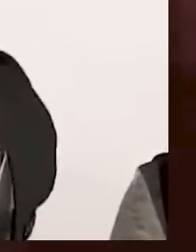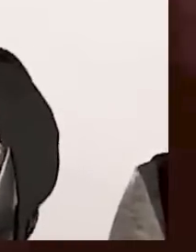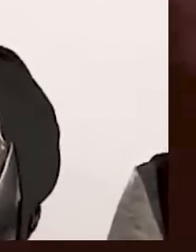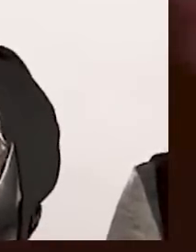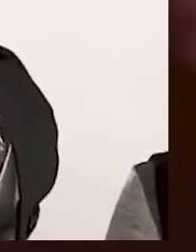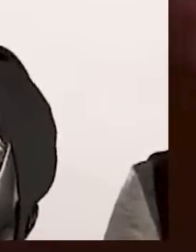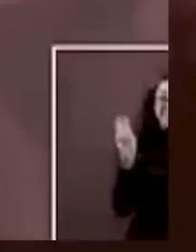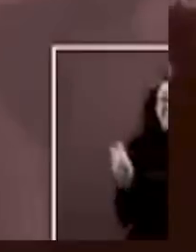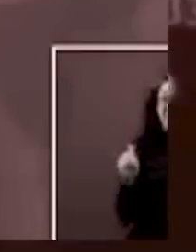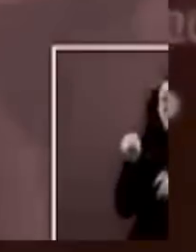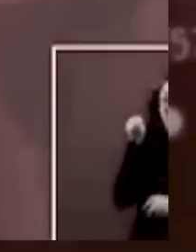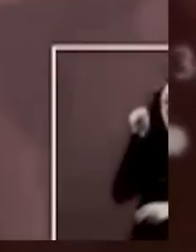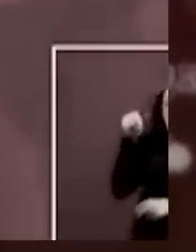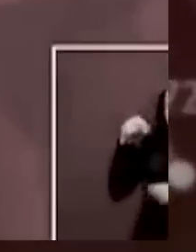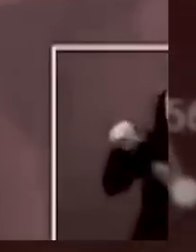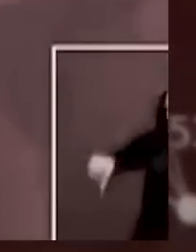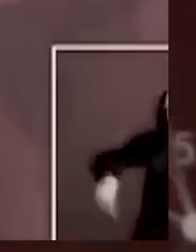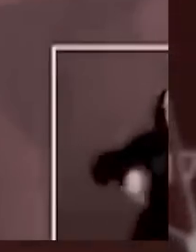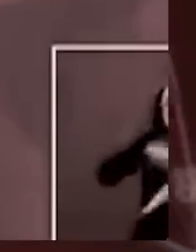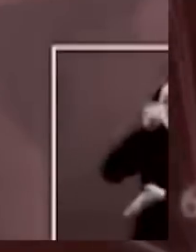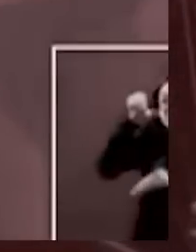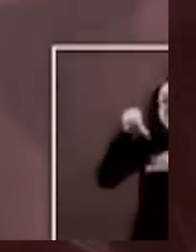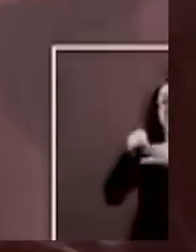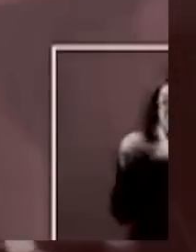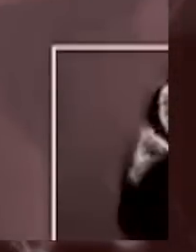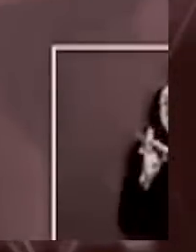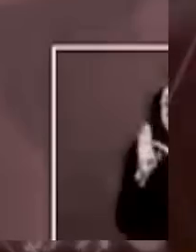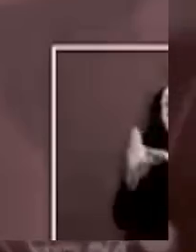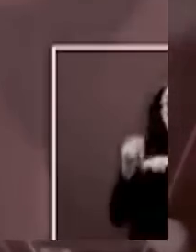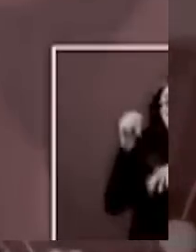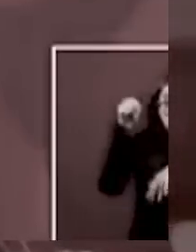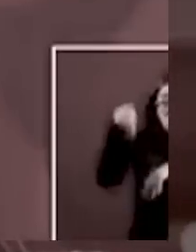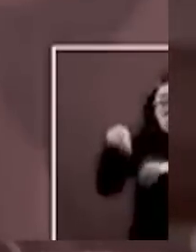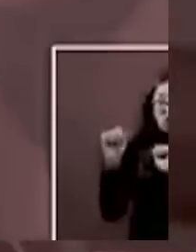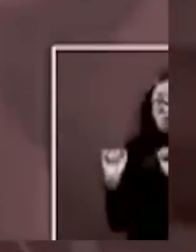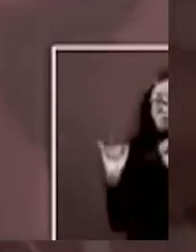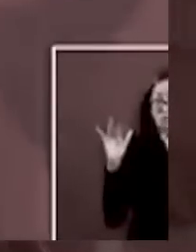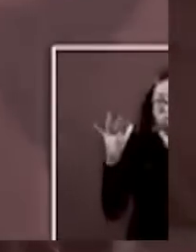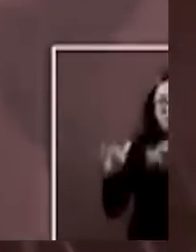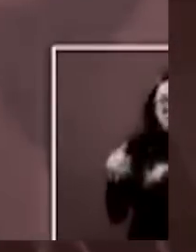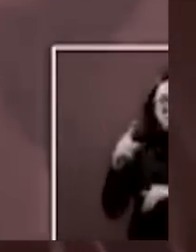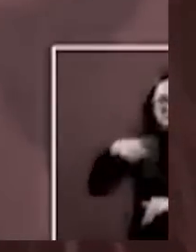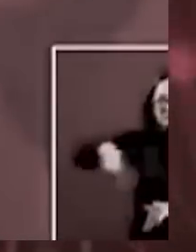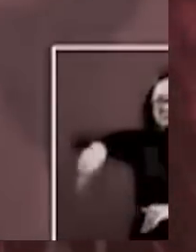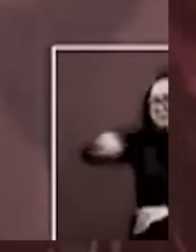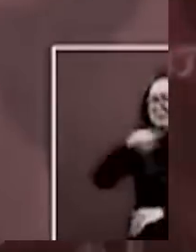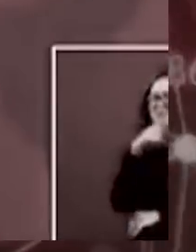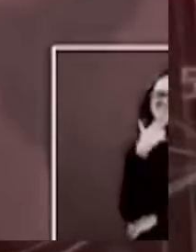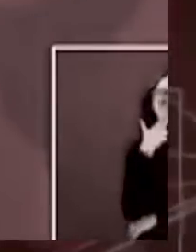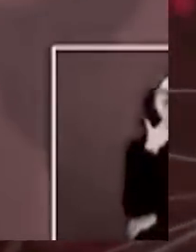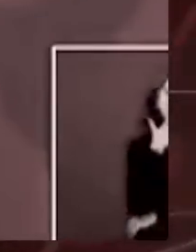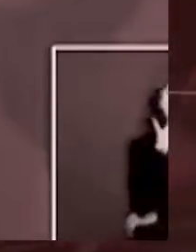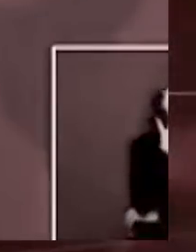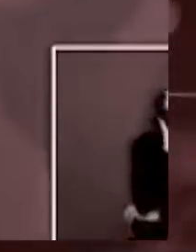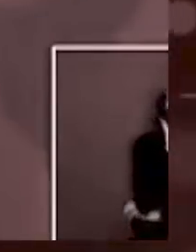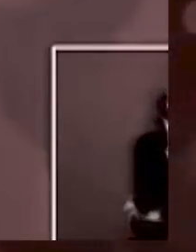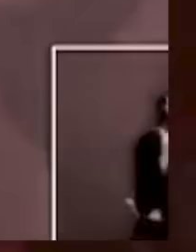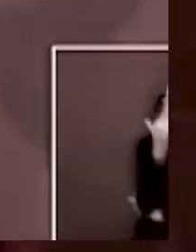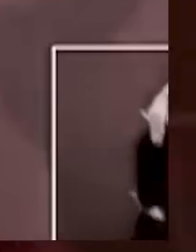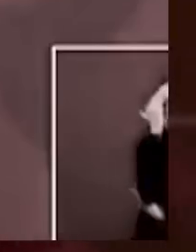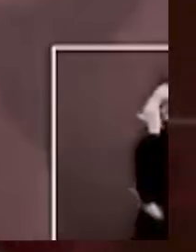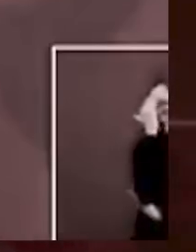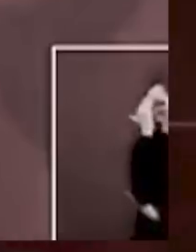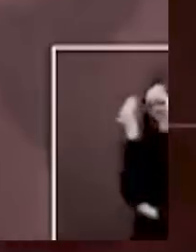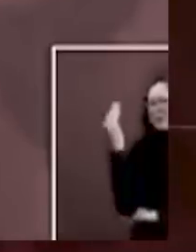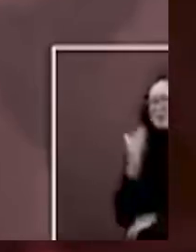la PGR había cerrado el caso, de tal manera que para él ya no había elementos que aclarar. Yo le dije que eso había sido una parte